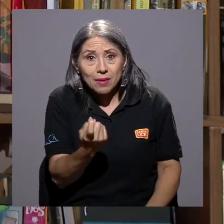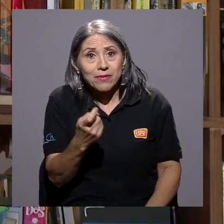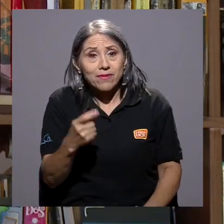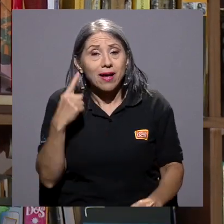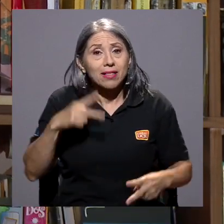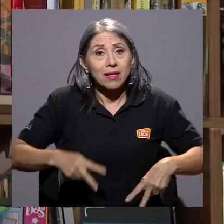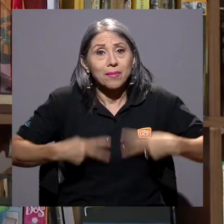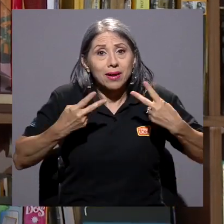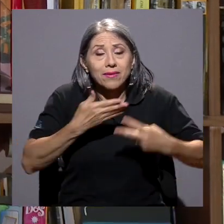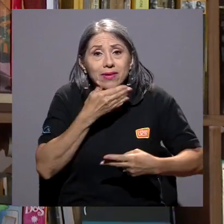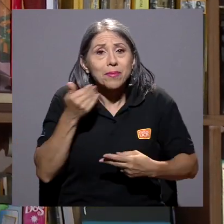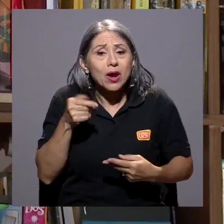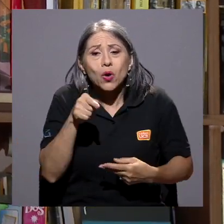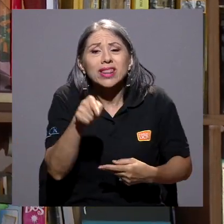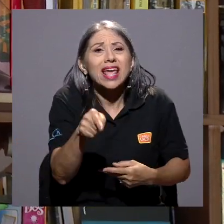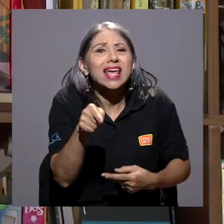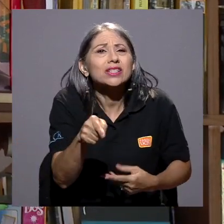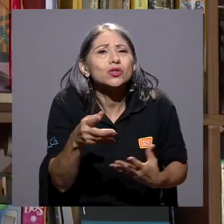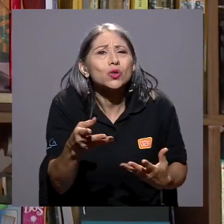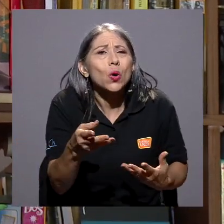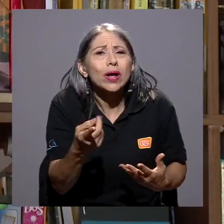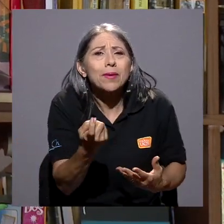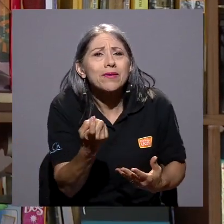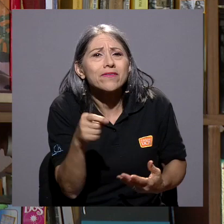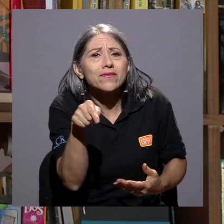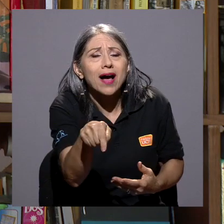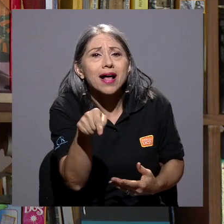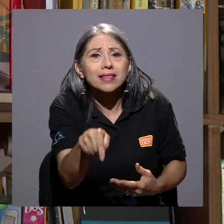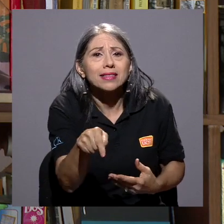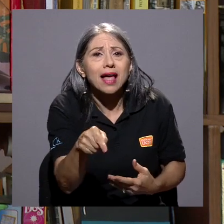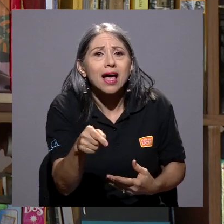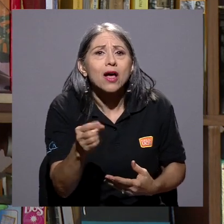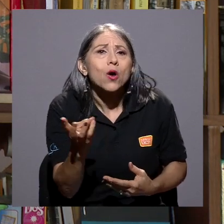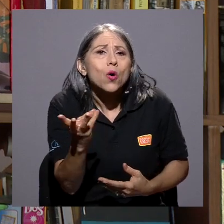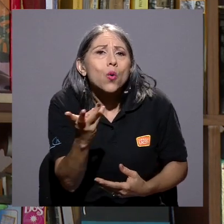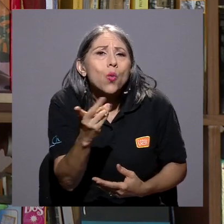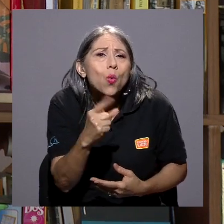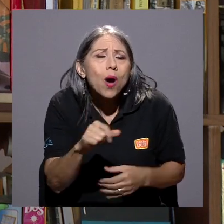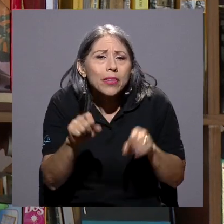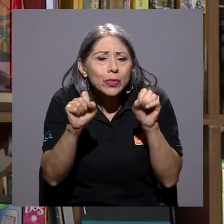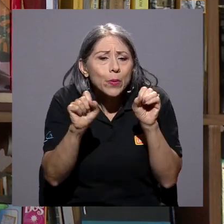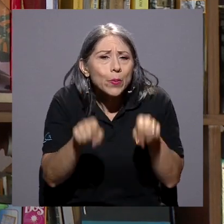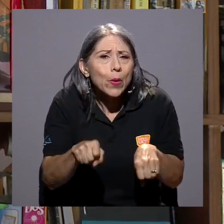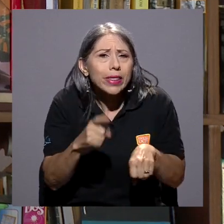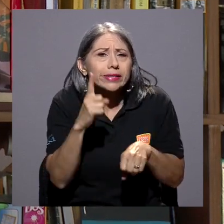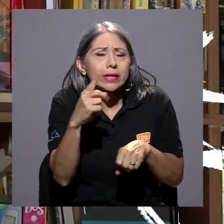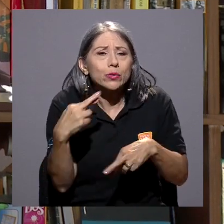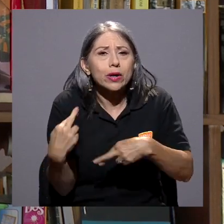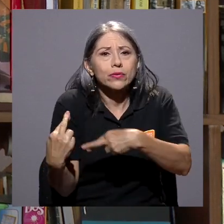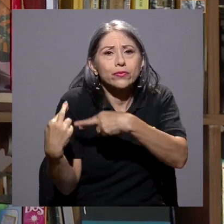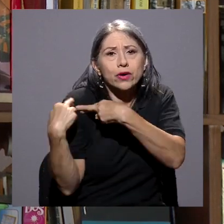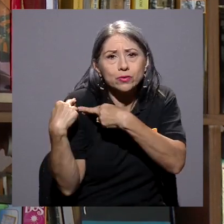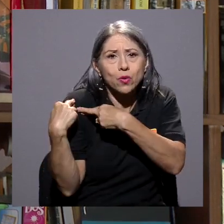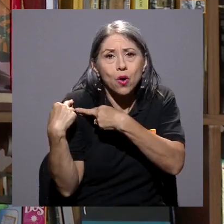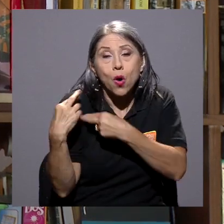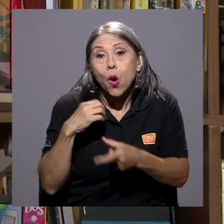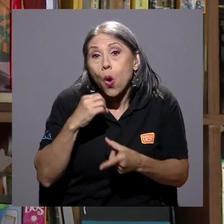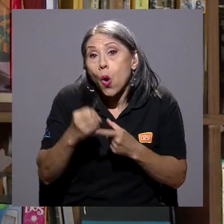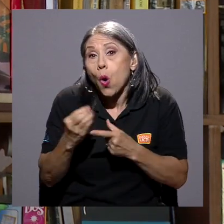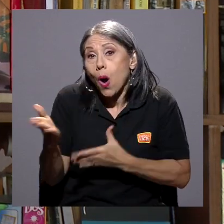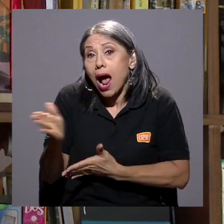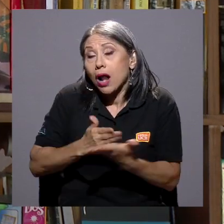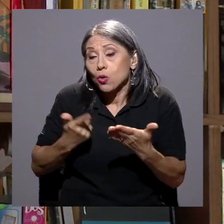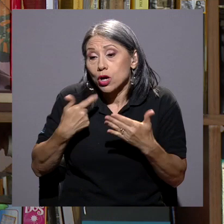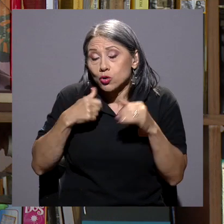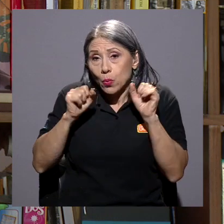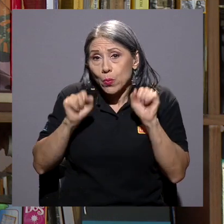vivir mejor podría ser una responsabilidad, o podría ser algo que yo